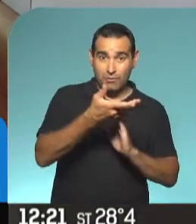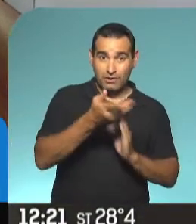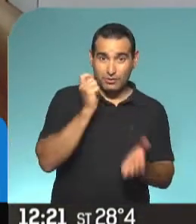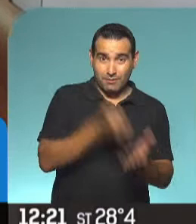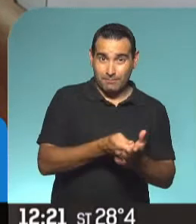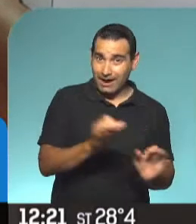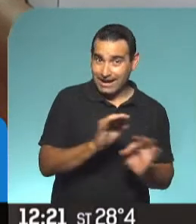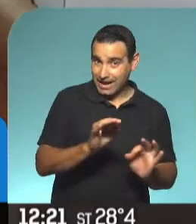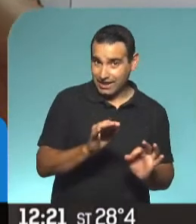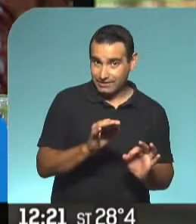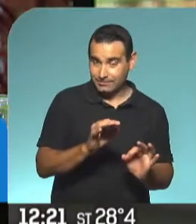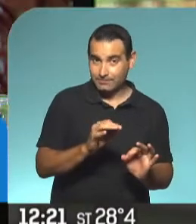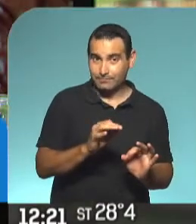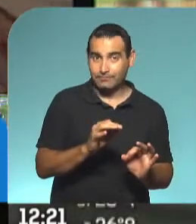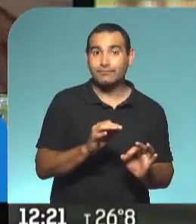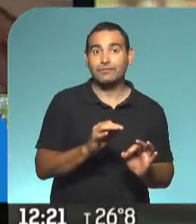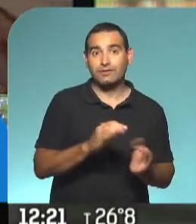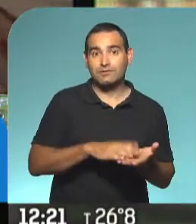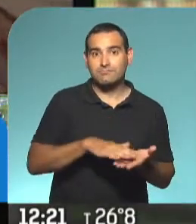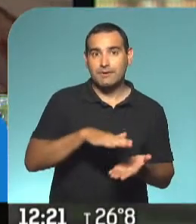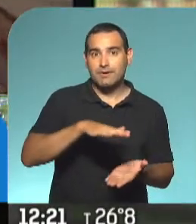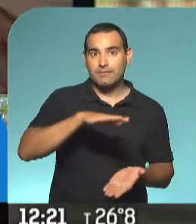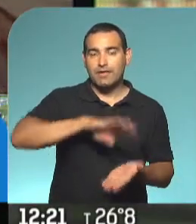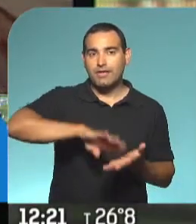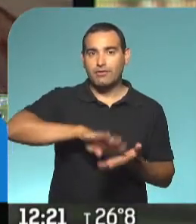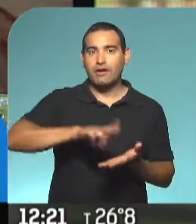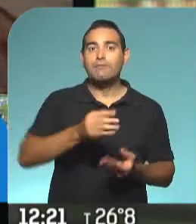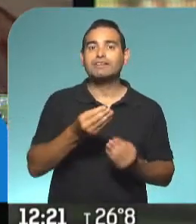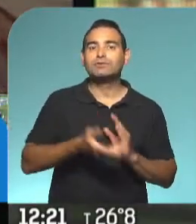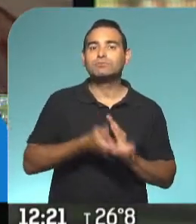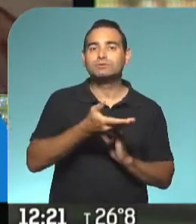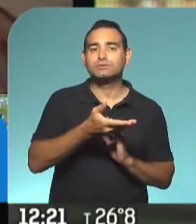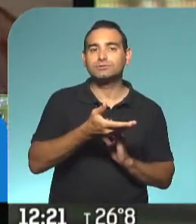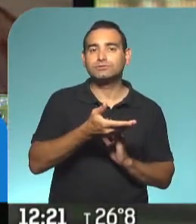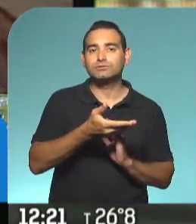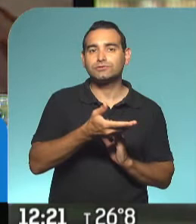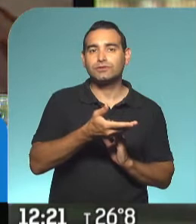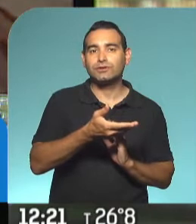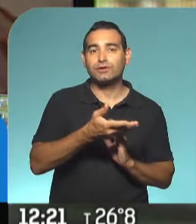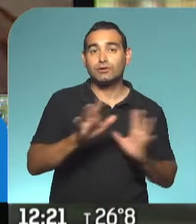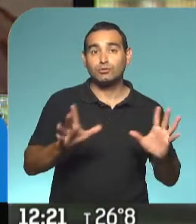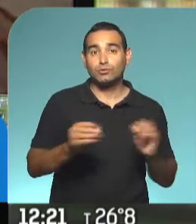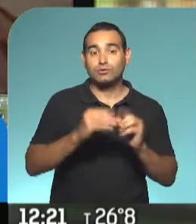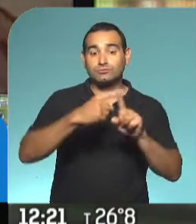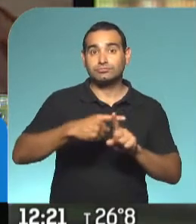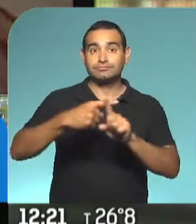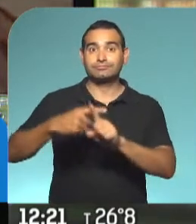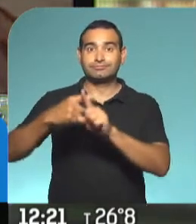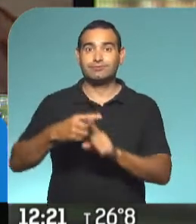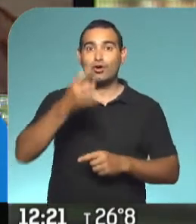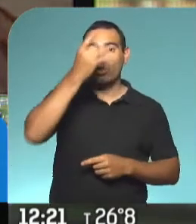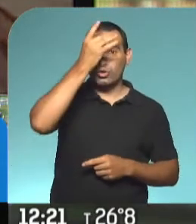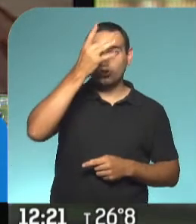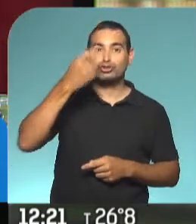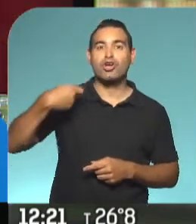lo pago y si se le acumuló un aumento qué pasa con ese aumento el acumulado se paga en 12 cuotas o